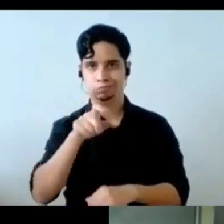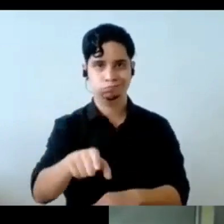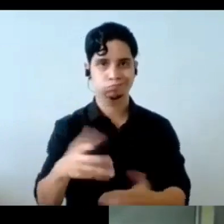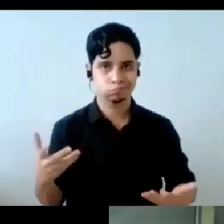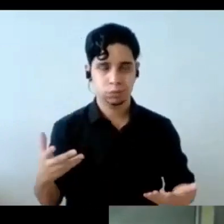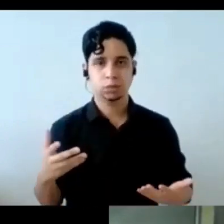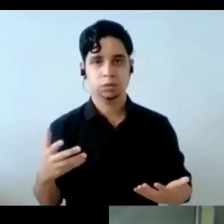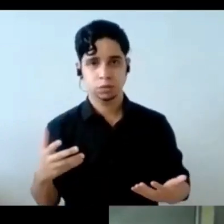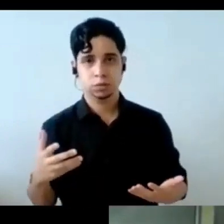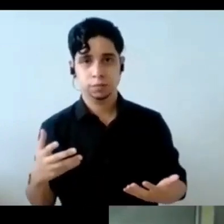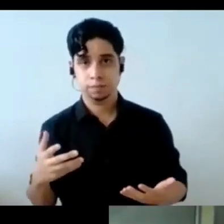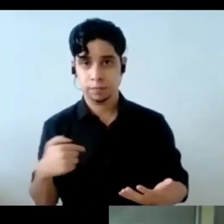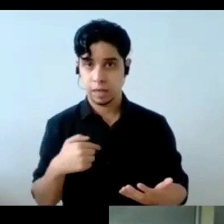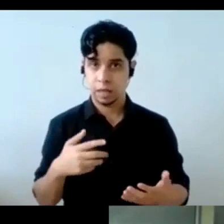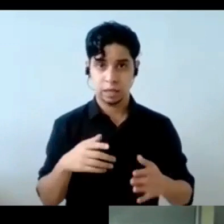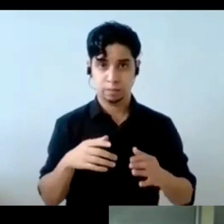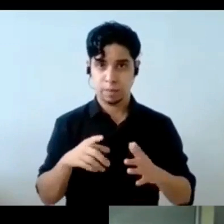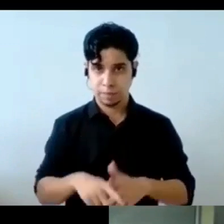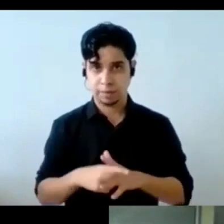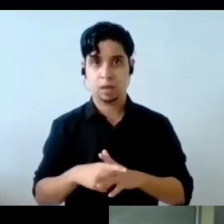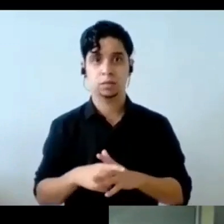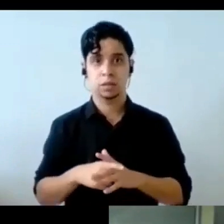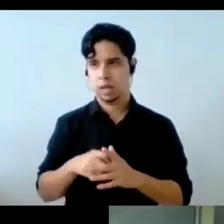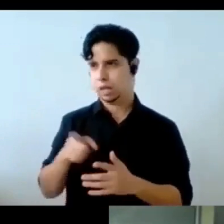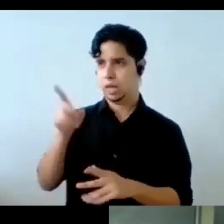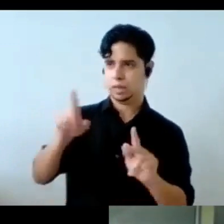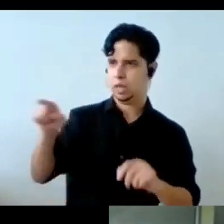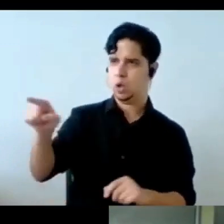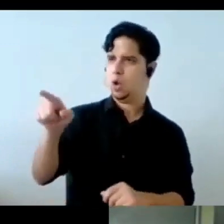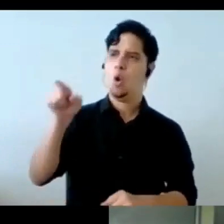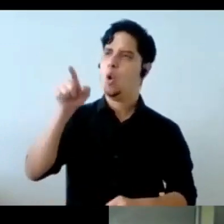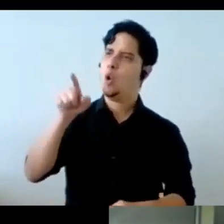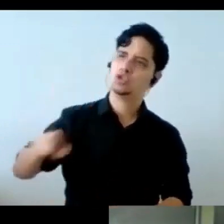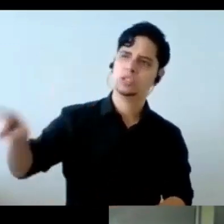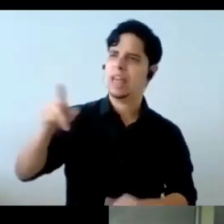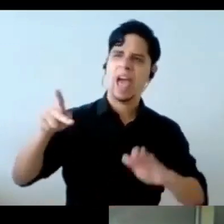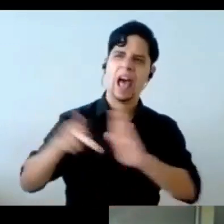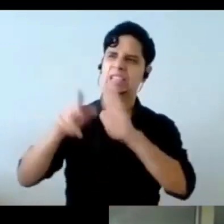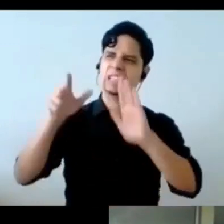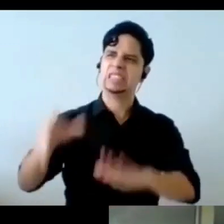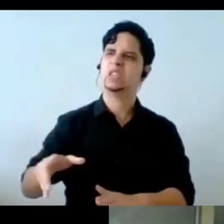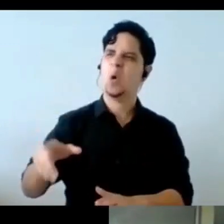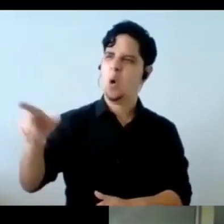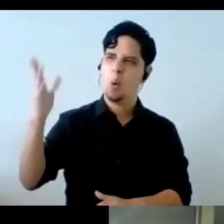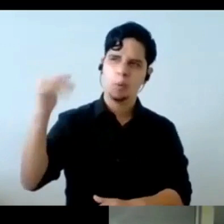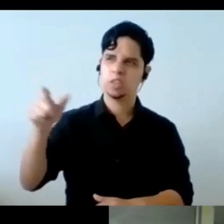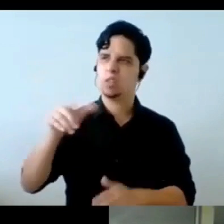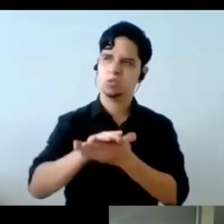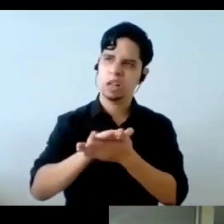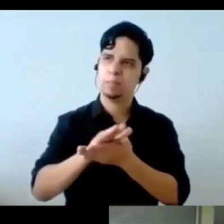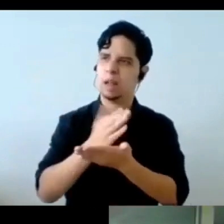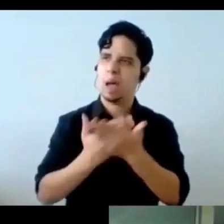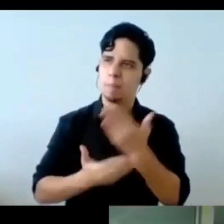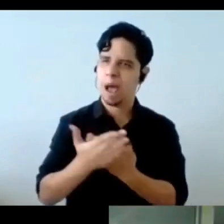y empieza incluso a catalogar de asesinos a los doctores que no estaban siguiendo las instrucciones